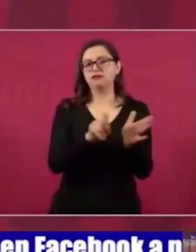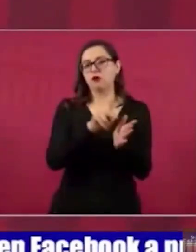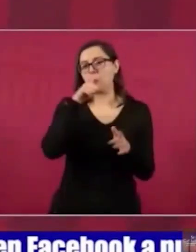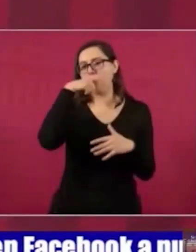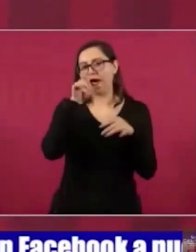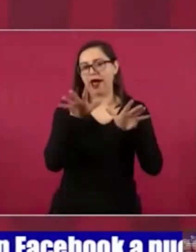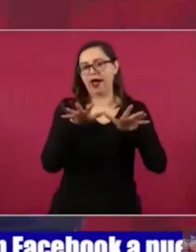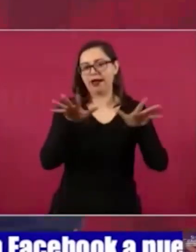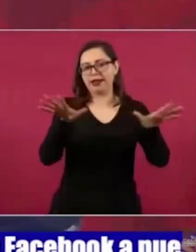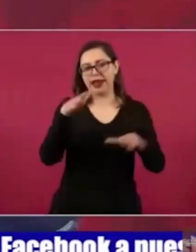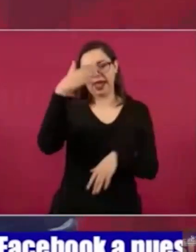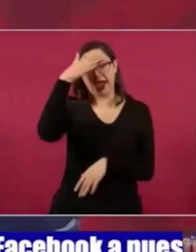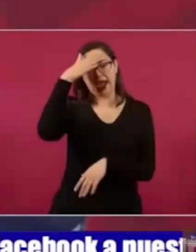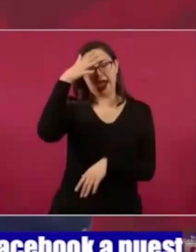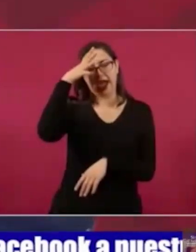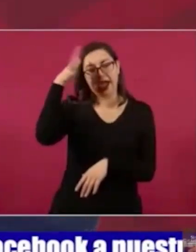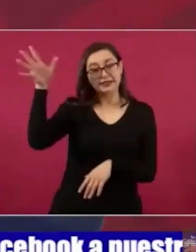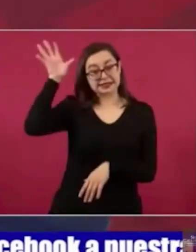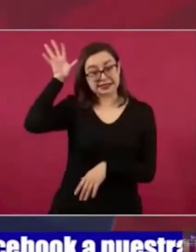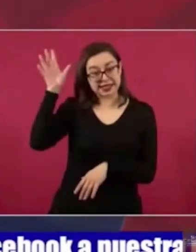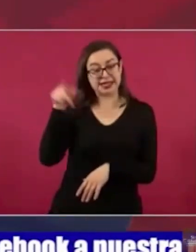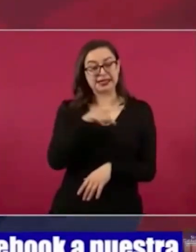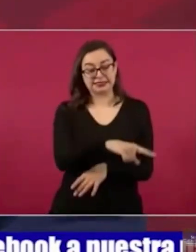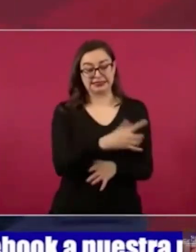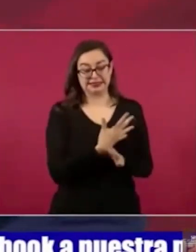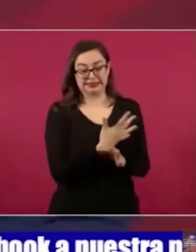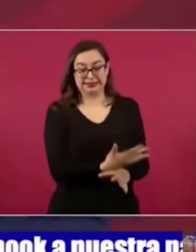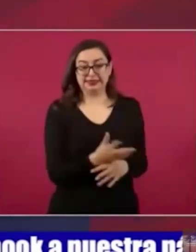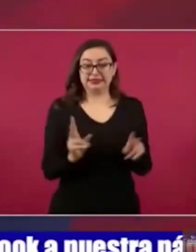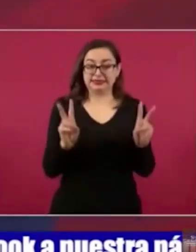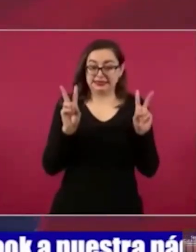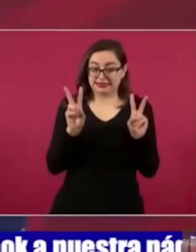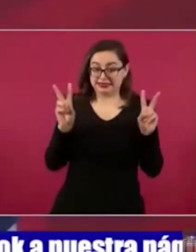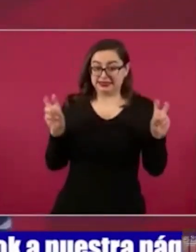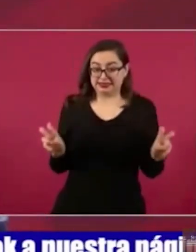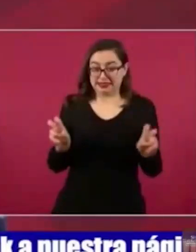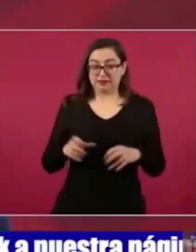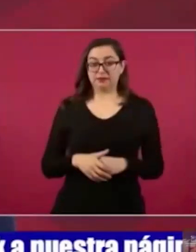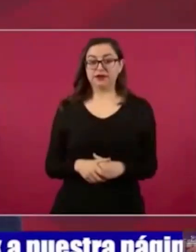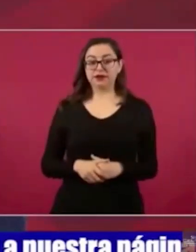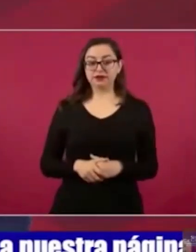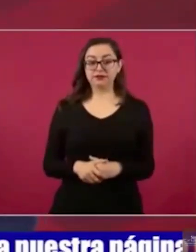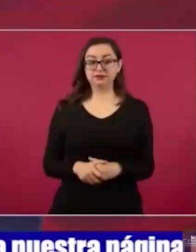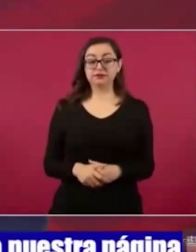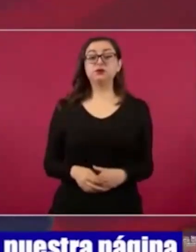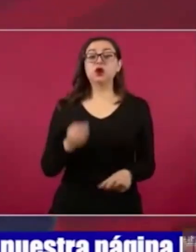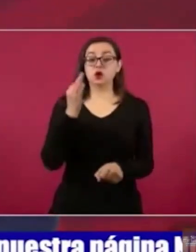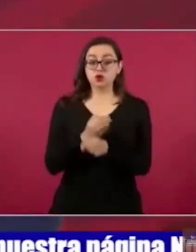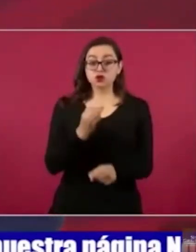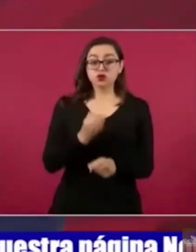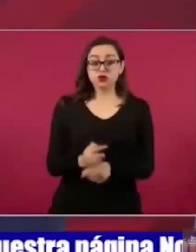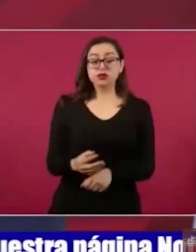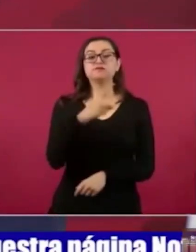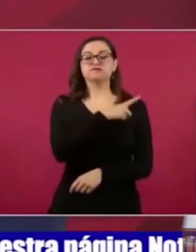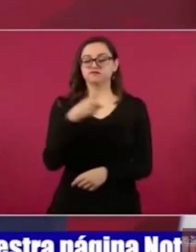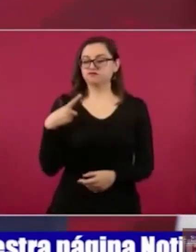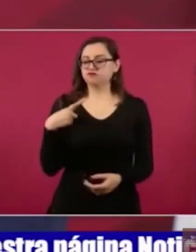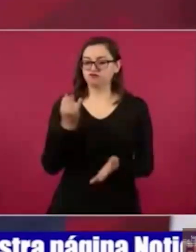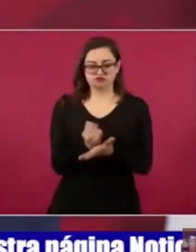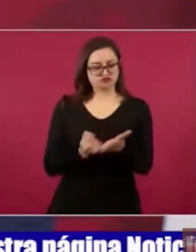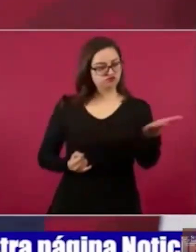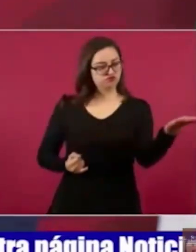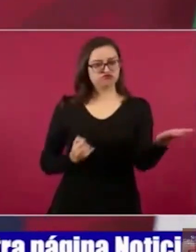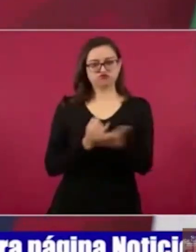confirmó que sí sabe de una de las denuncias a Calderón o contra Calderón en la Corte Penal Internacional, y de